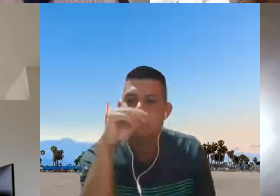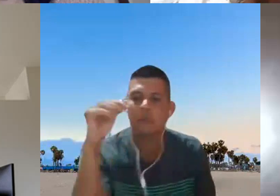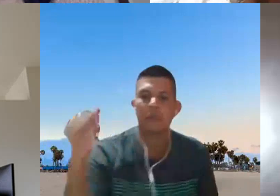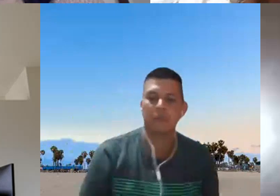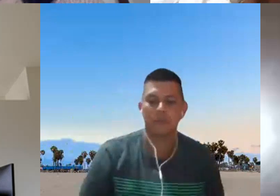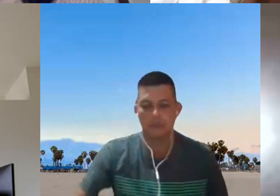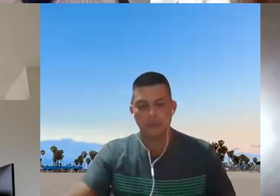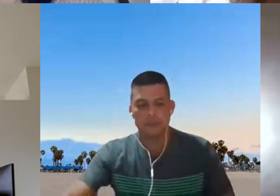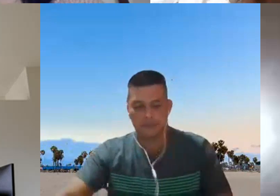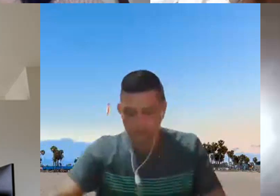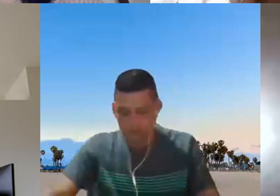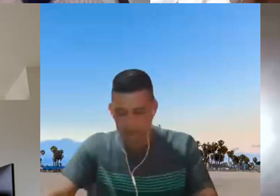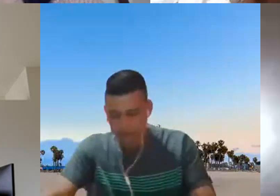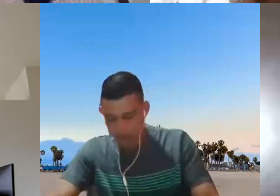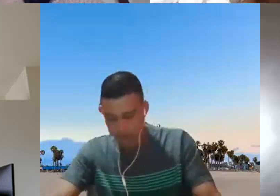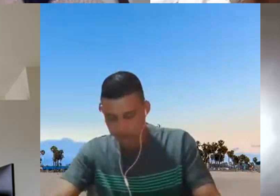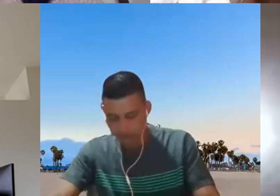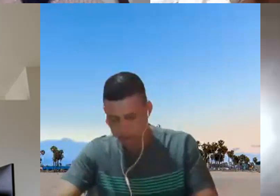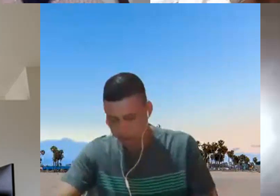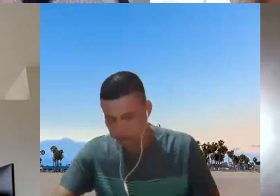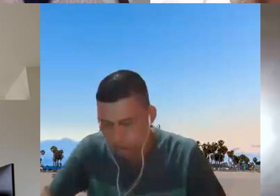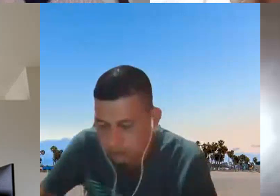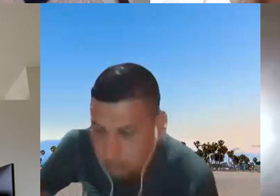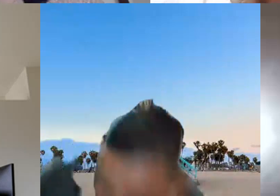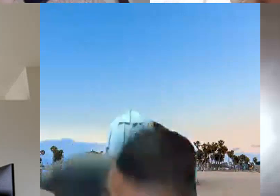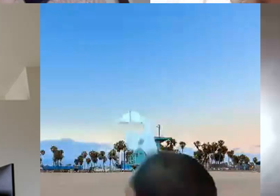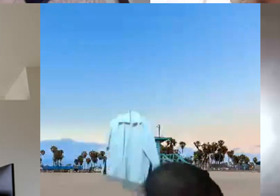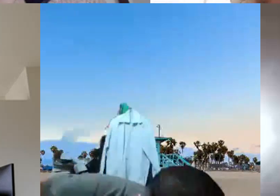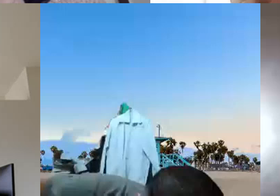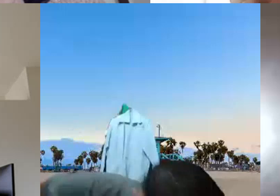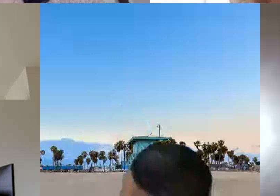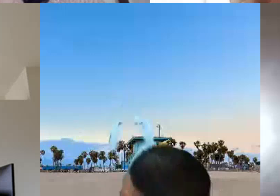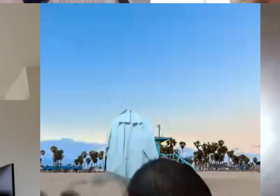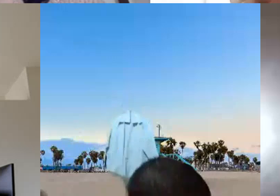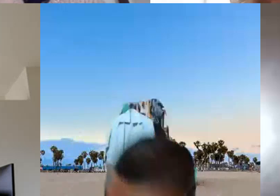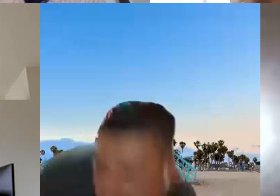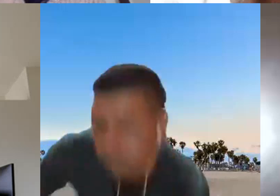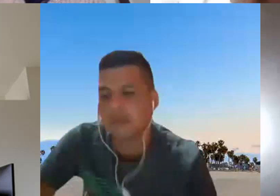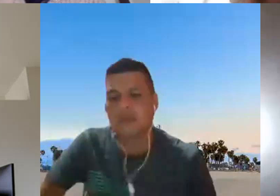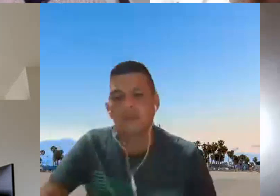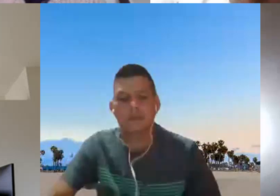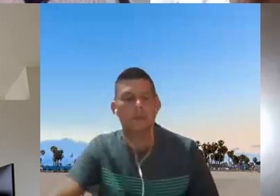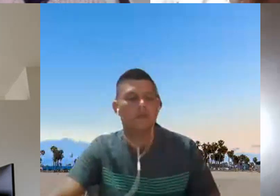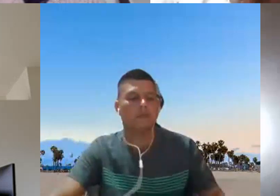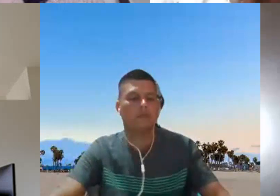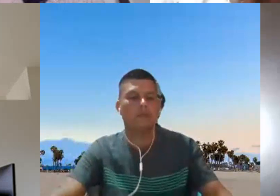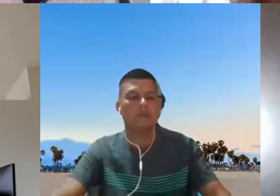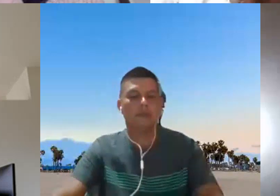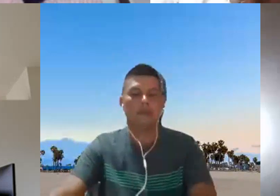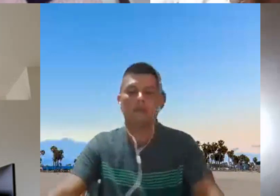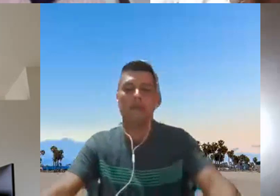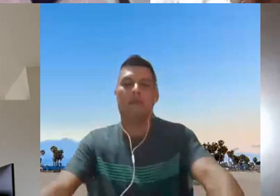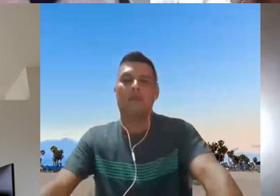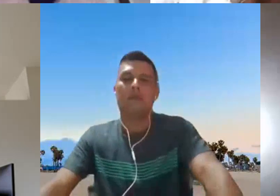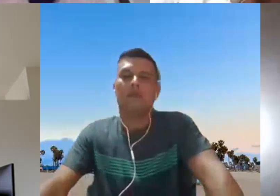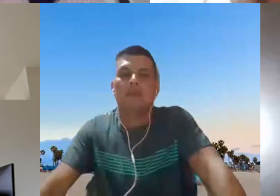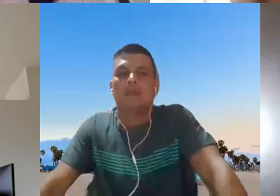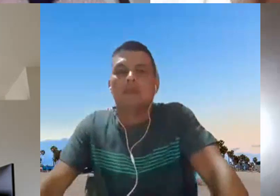4 ejercicios que tiene que mandarlo por la plataforma, luego viene el cuestionario y luego tenemos la